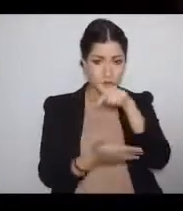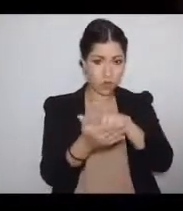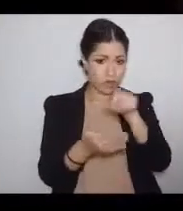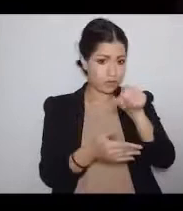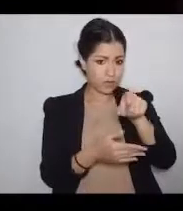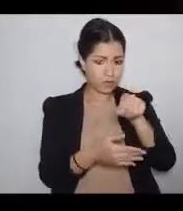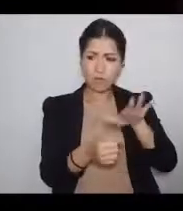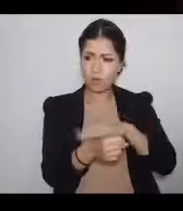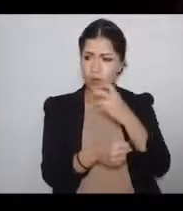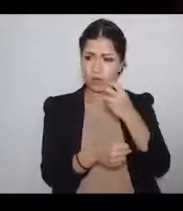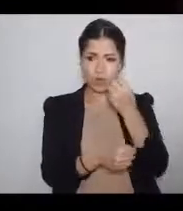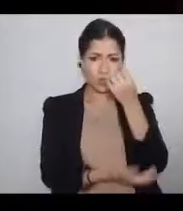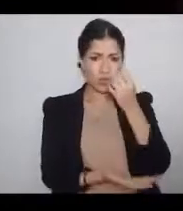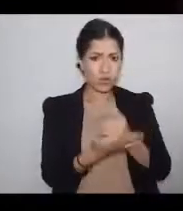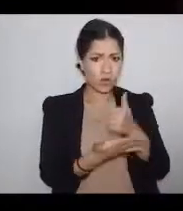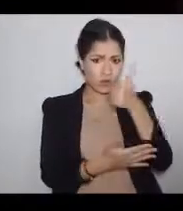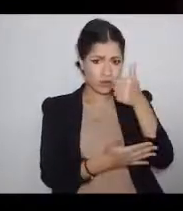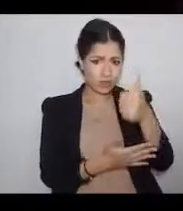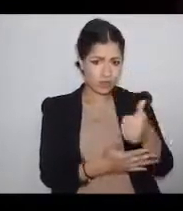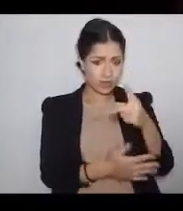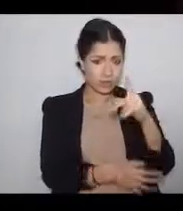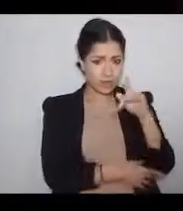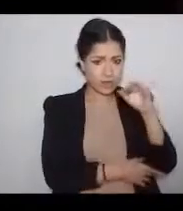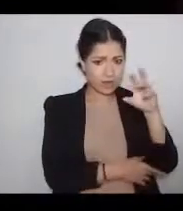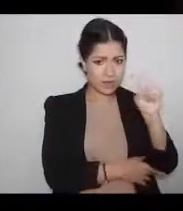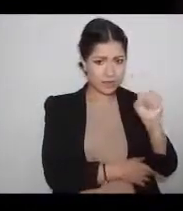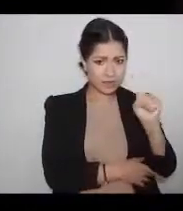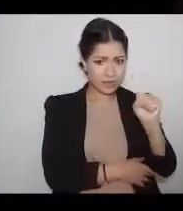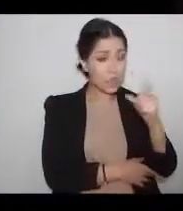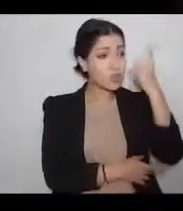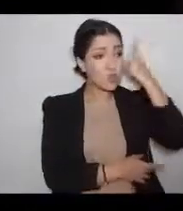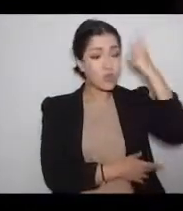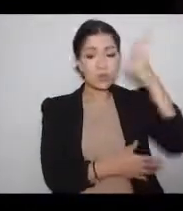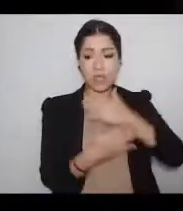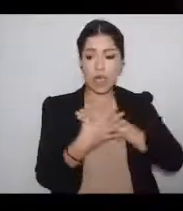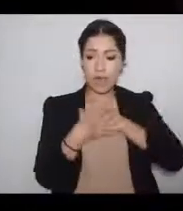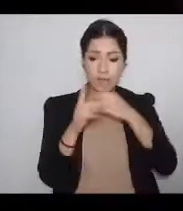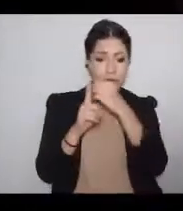hay 6 planetas. Dios ama el orden.